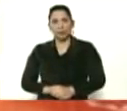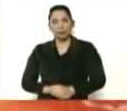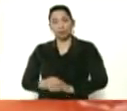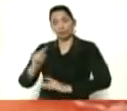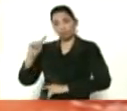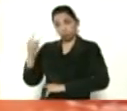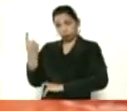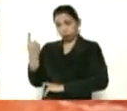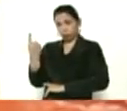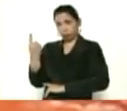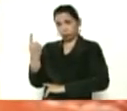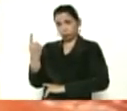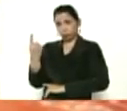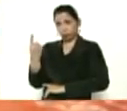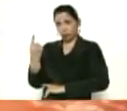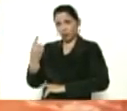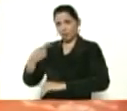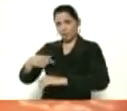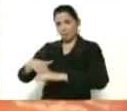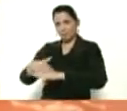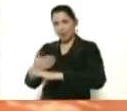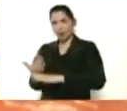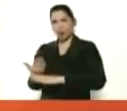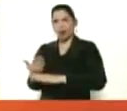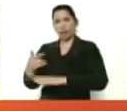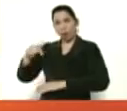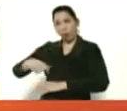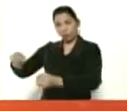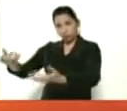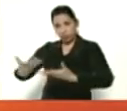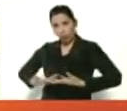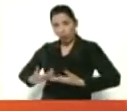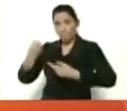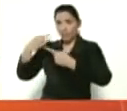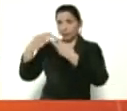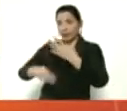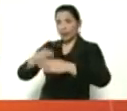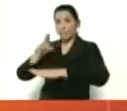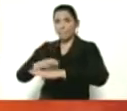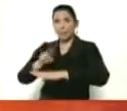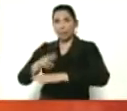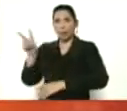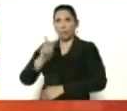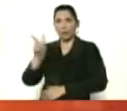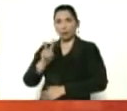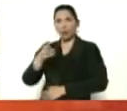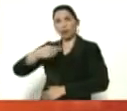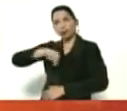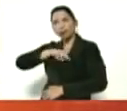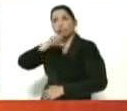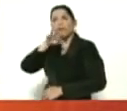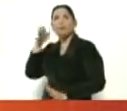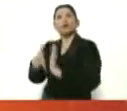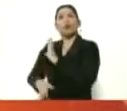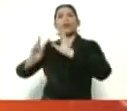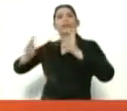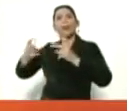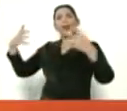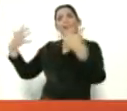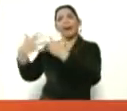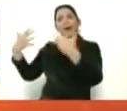primera de ellas, hoy en la madrugada arribó un cargamento de insumos médicos a Venezuela, porque hablábamos del tema de la